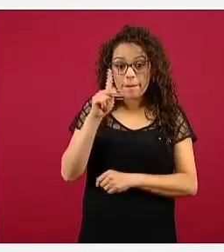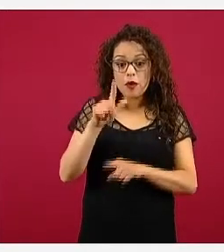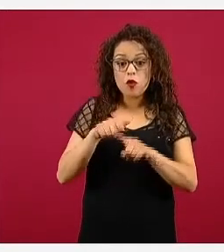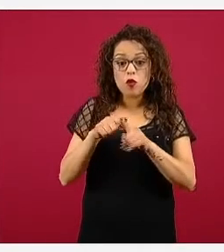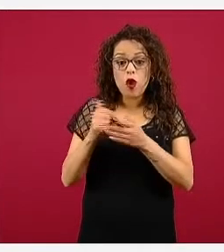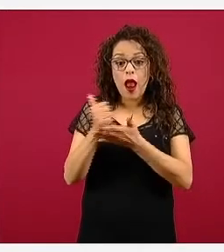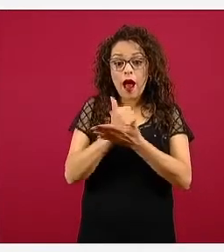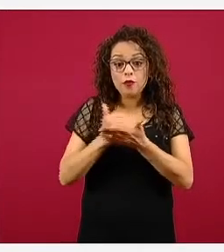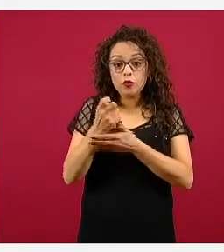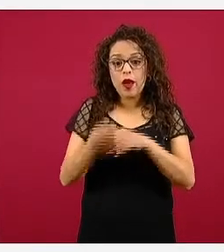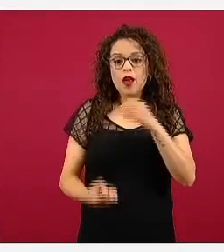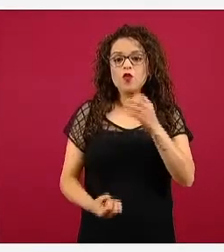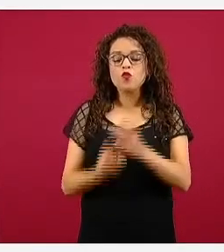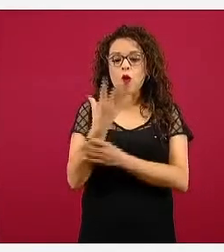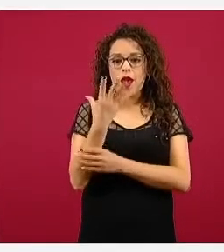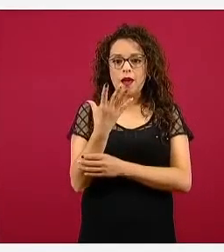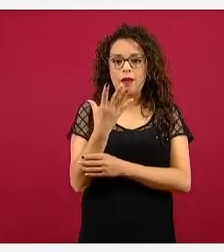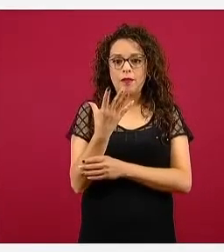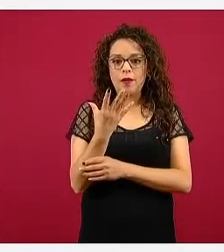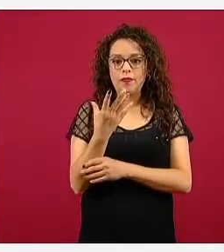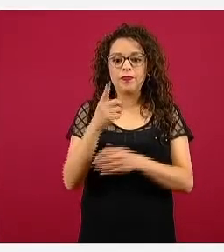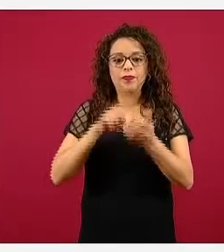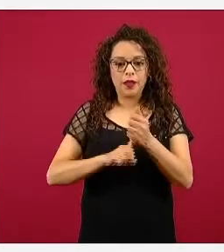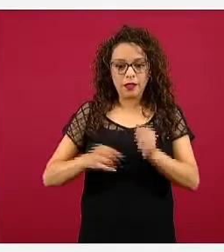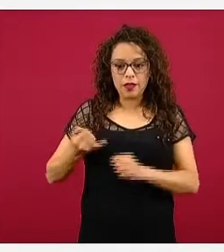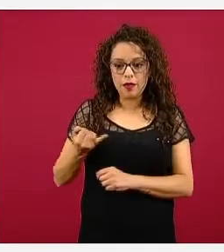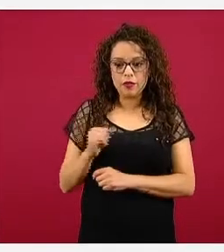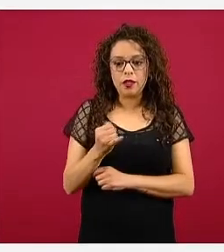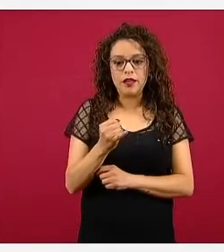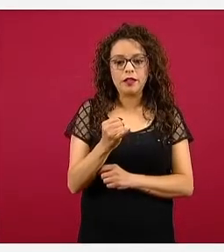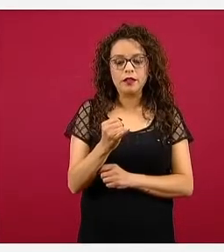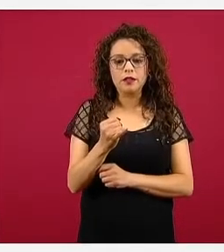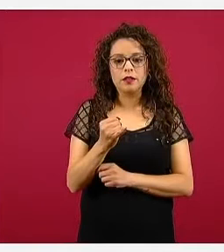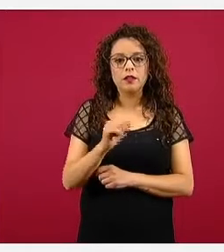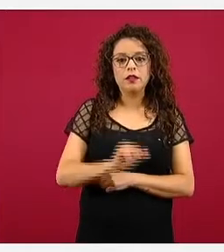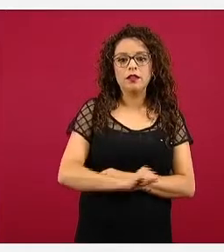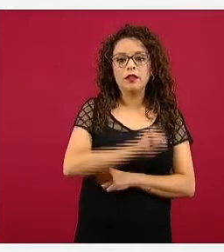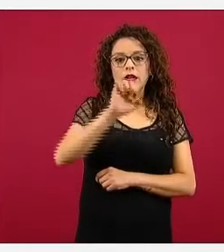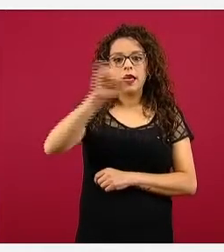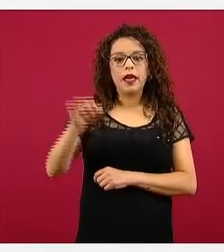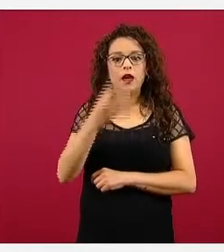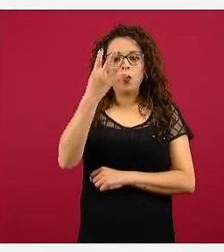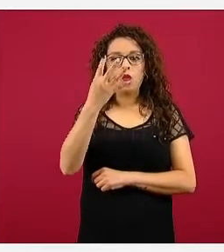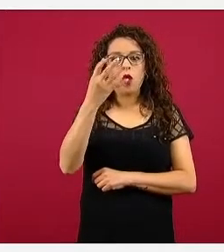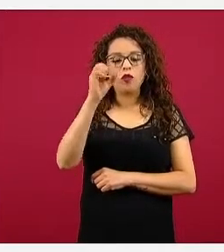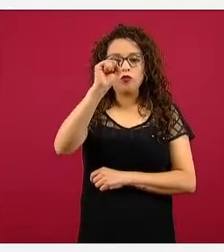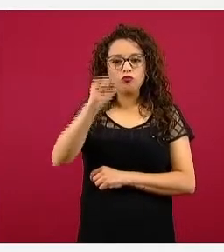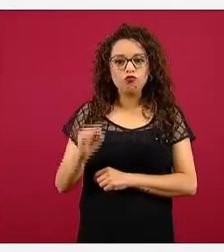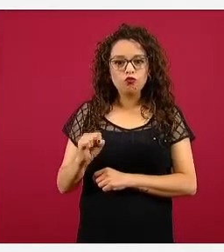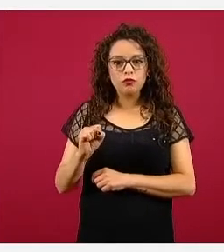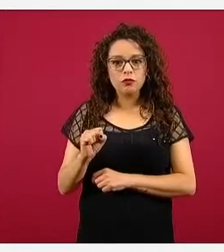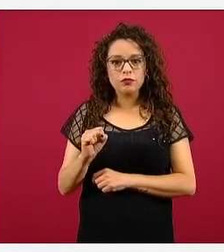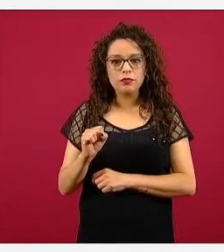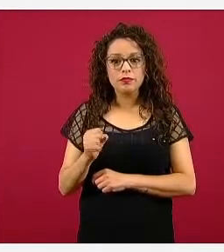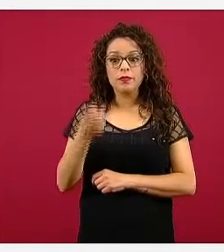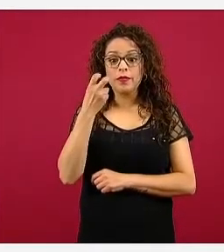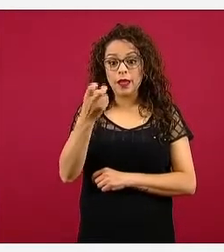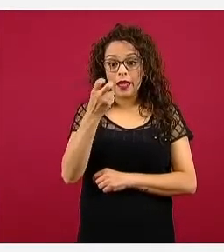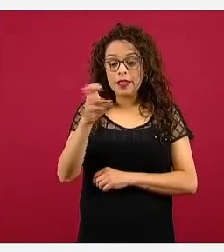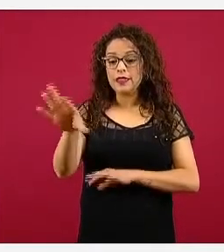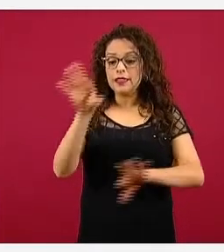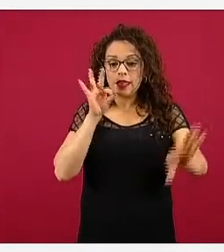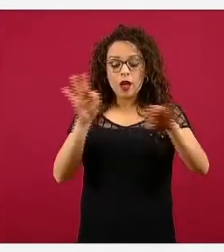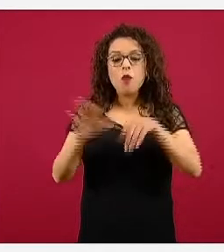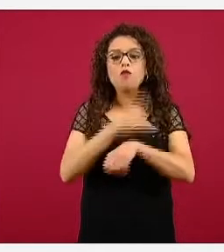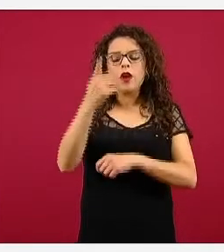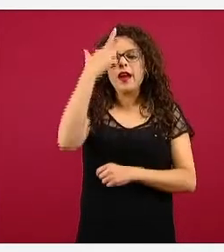emergente de Insurgentes y la ciclovía emergente de Eje 4 Sur. La razón por la que se escogieron estas 2